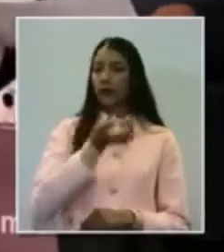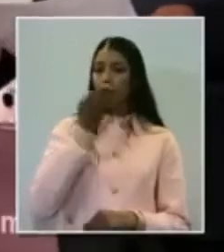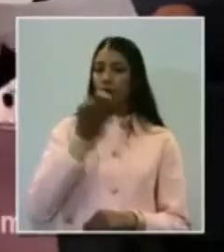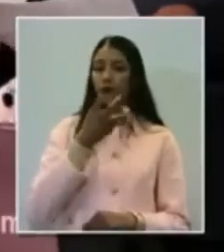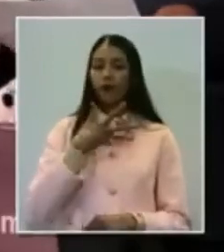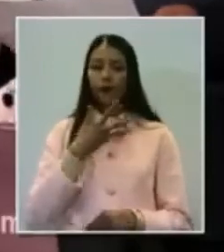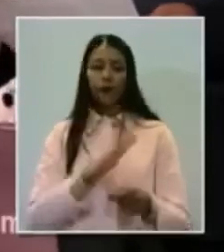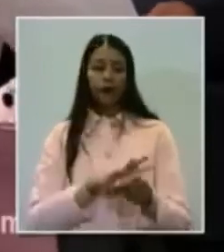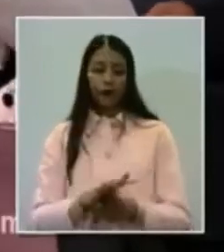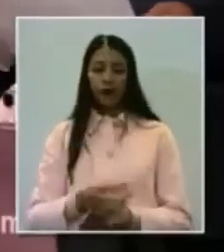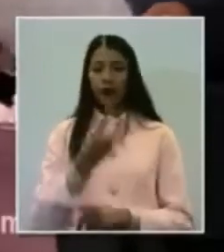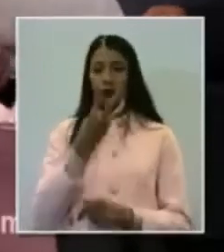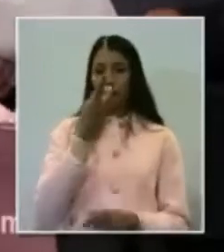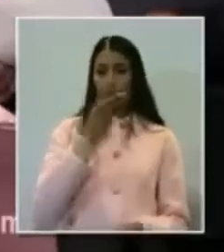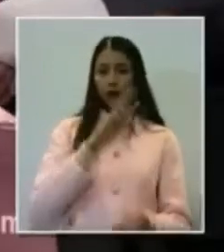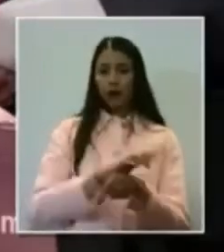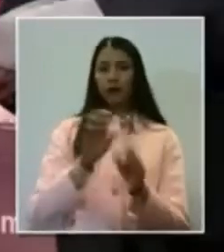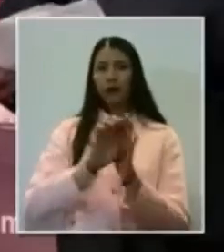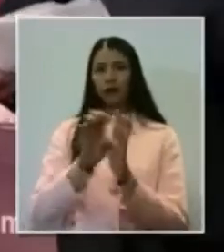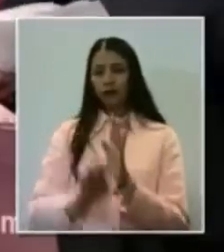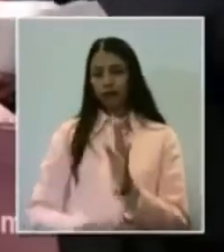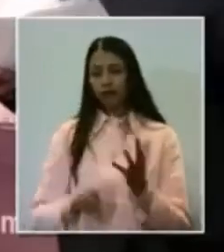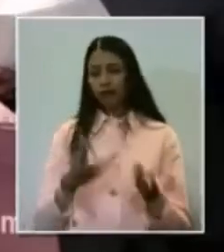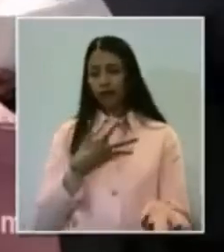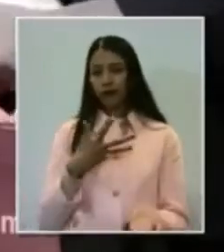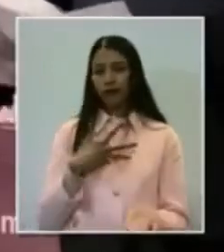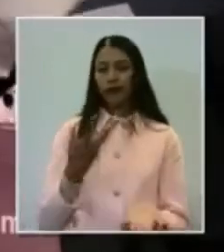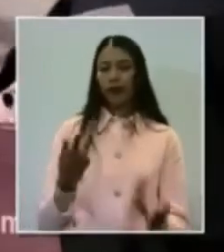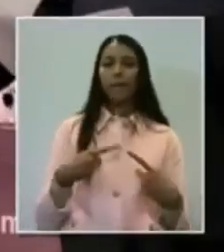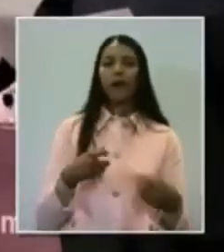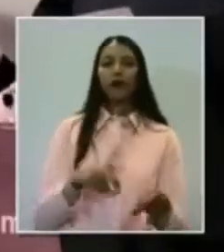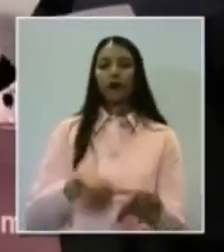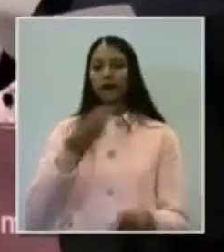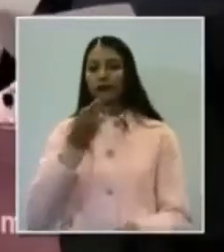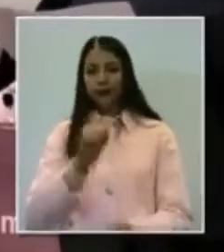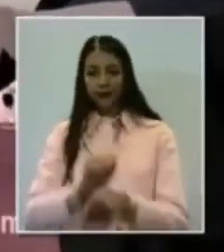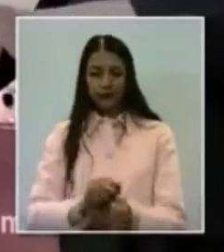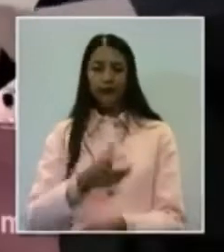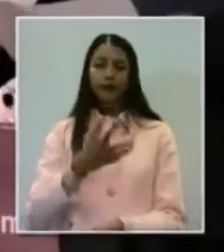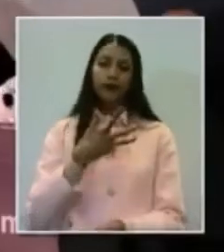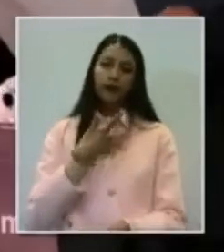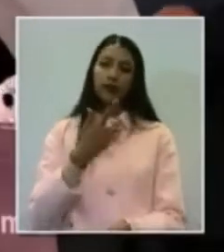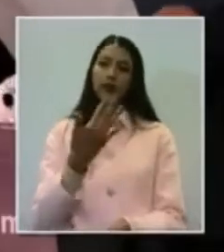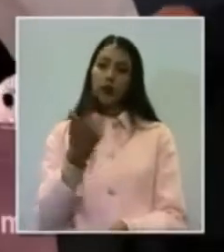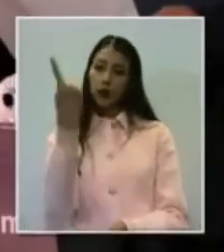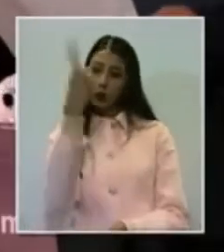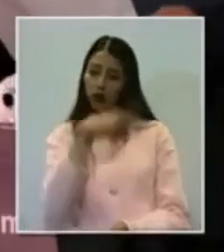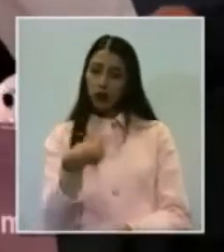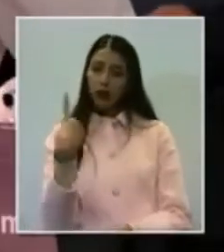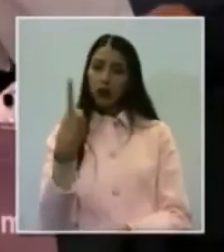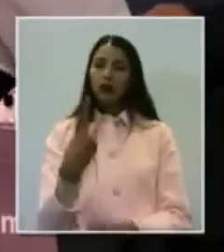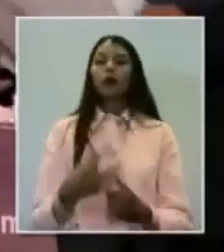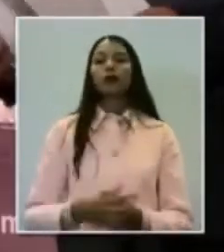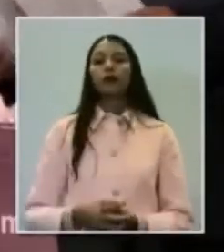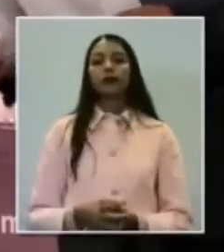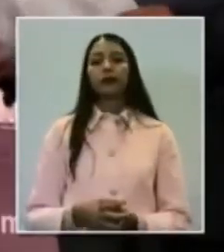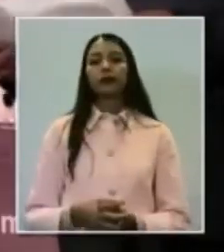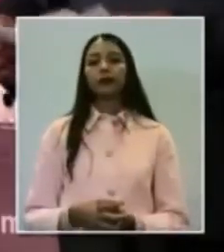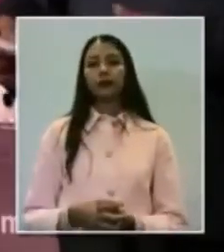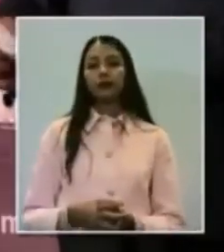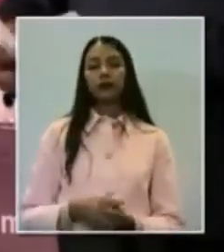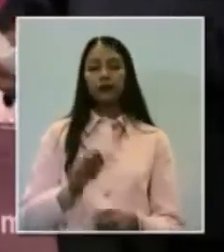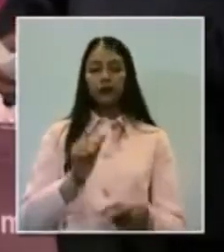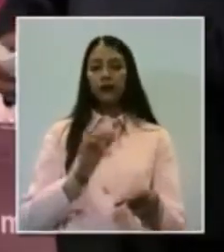hay asignación de 3 directores, por ejemplo. Hay personal en la Secretaría que tiene 50 horas en